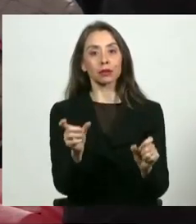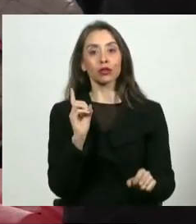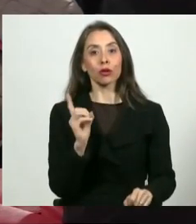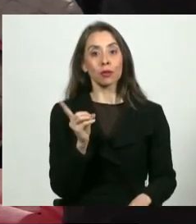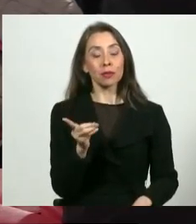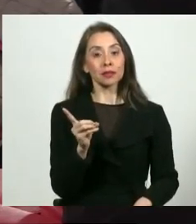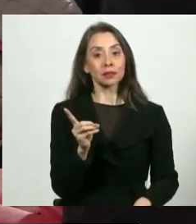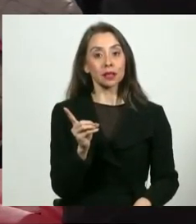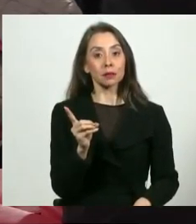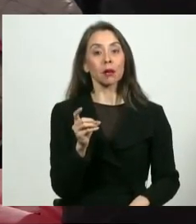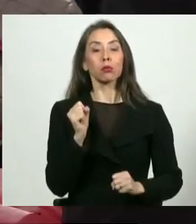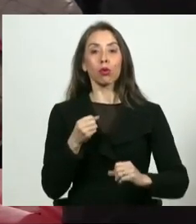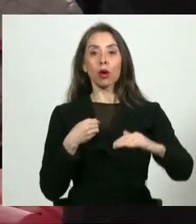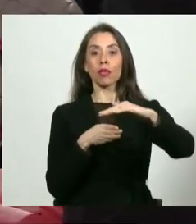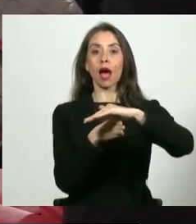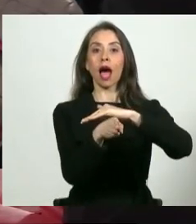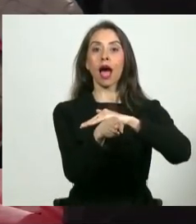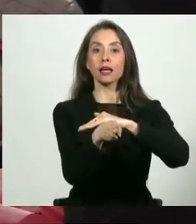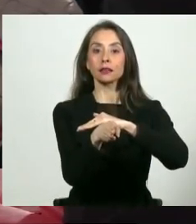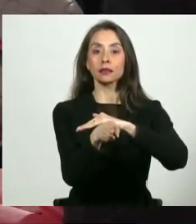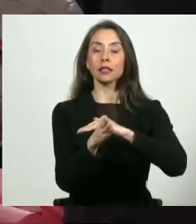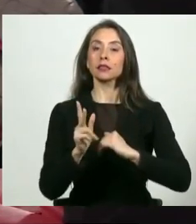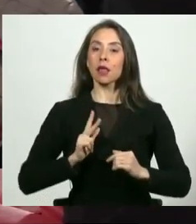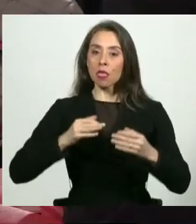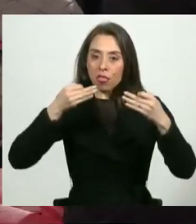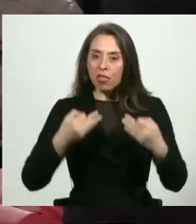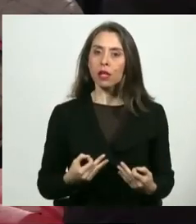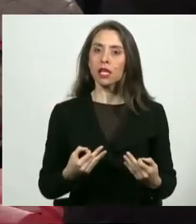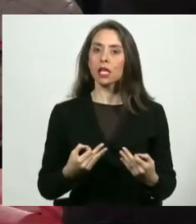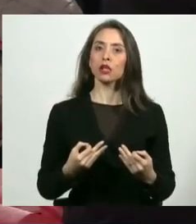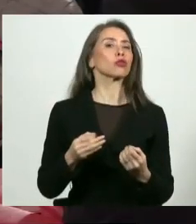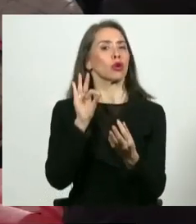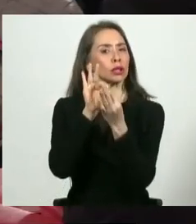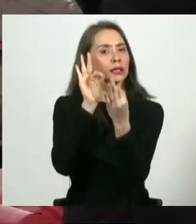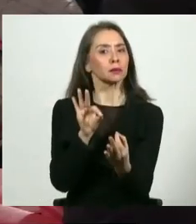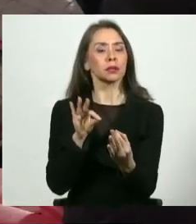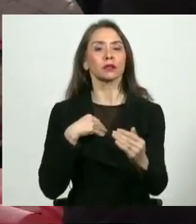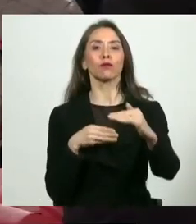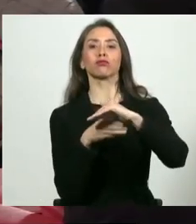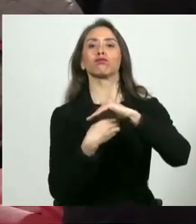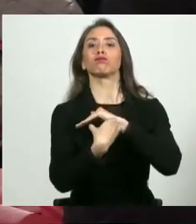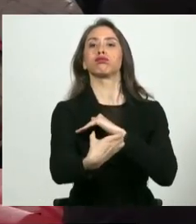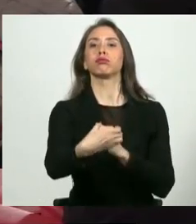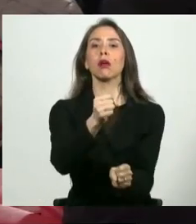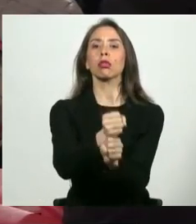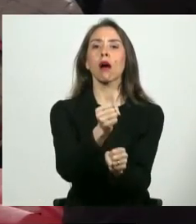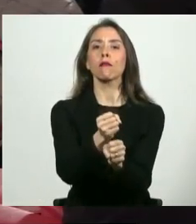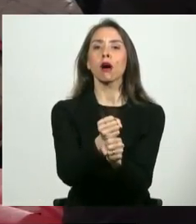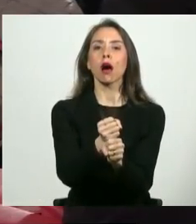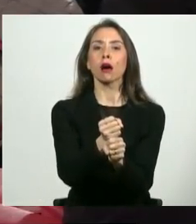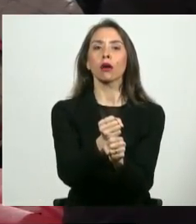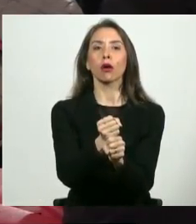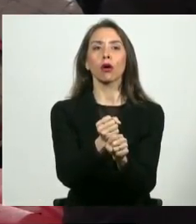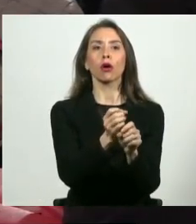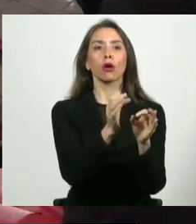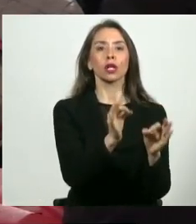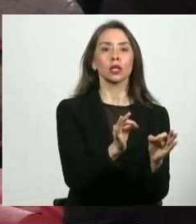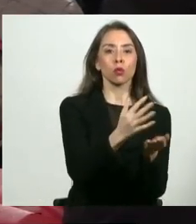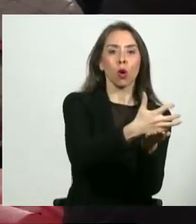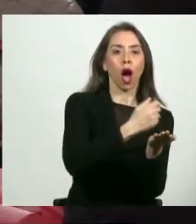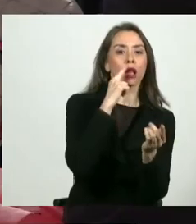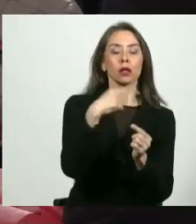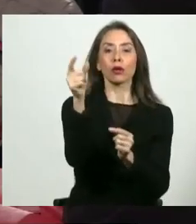discapacidad accedan en forma digna, en forma concreta, a un trabajo con igual remuneración que otra